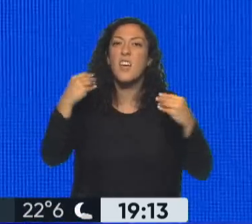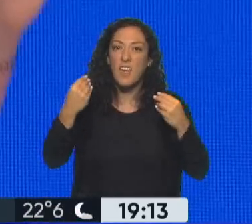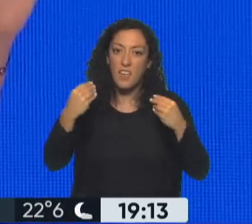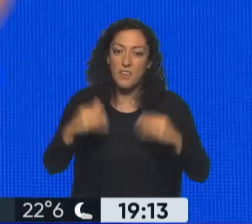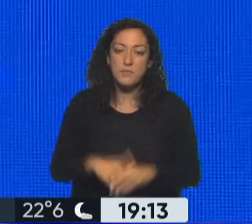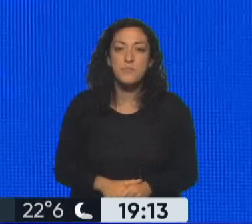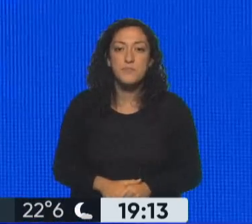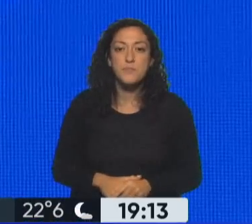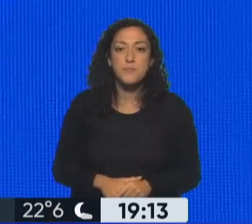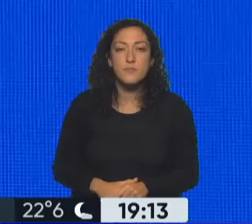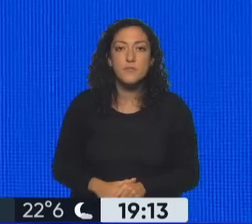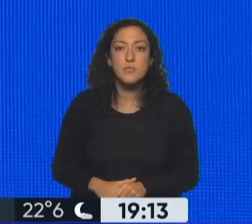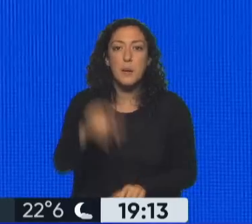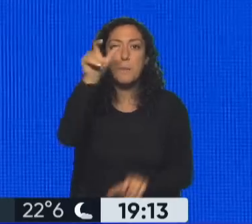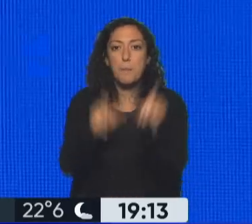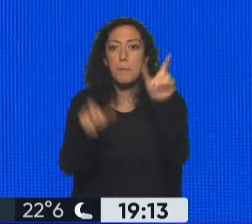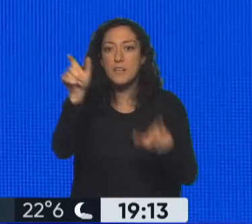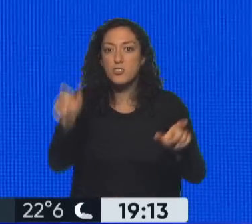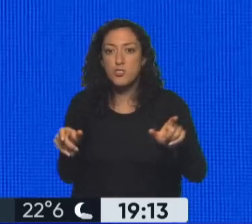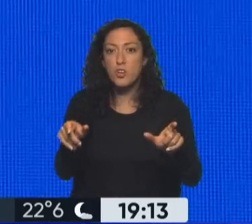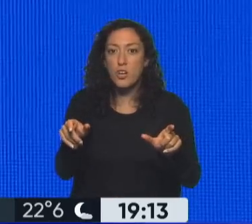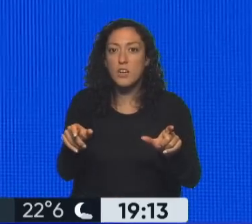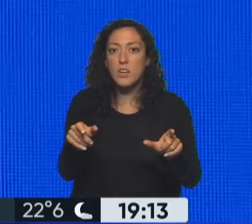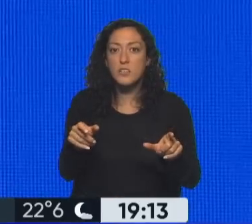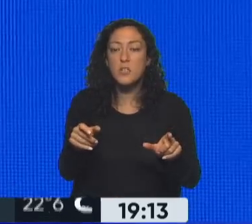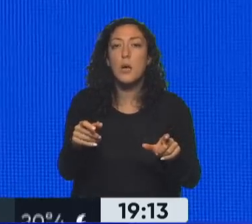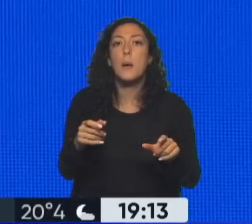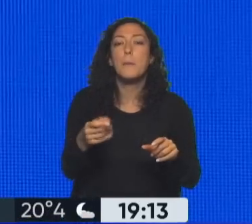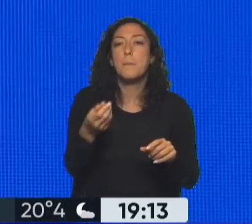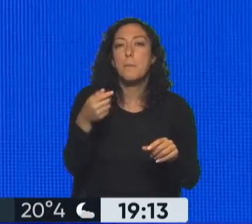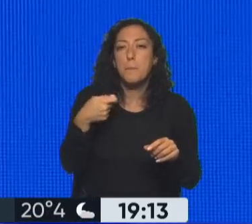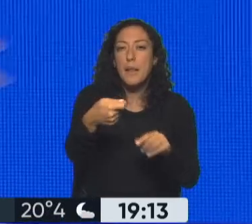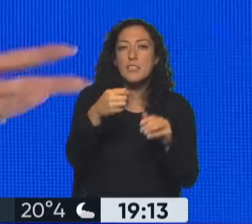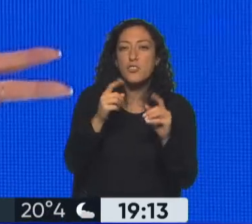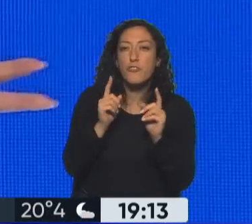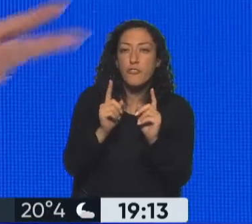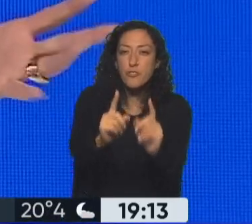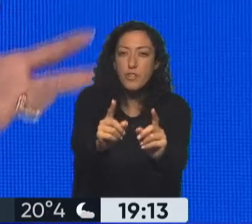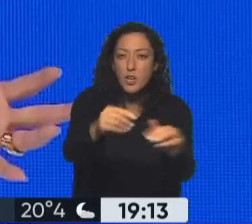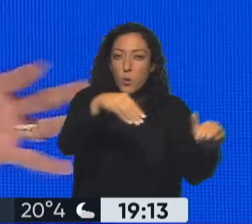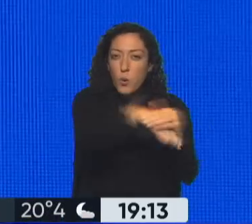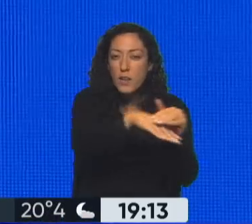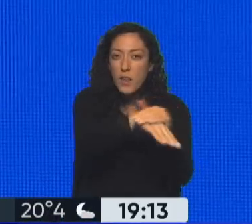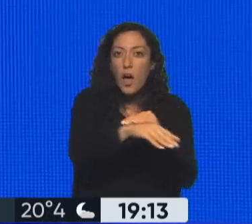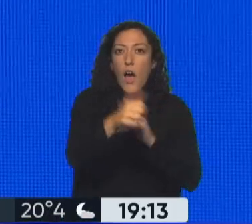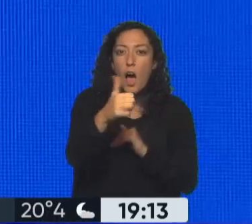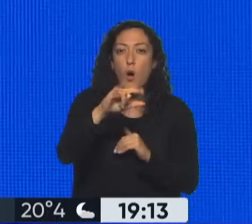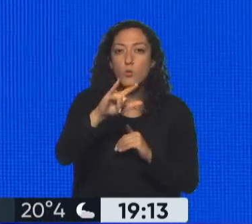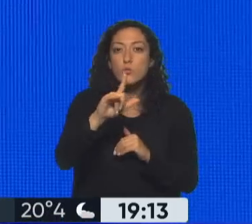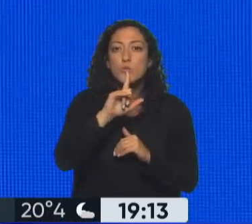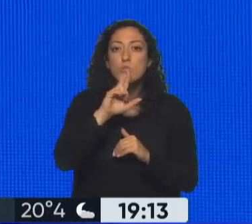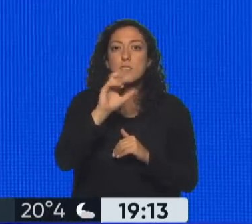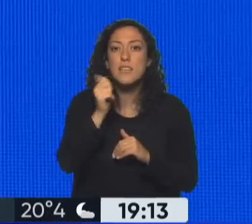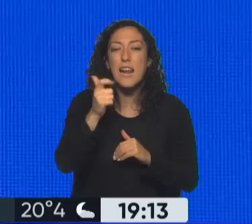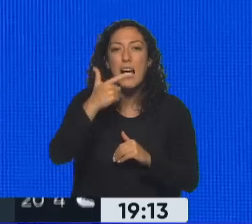que nadie va a poder retirar los plazos fijos de los bancos. Millones había de australes, nosotros teníamos